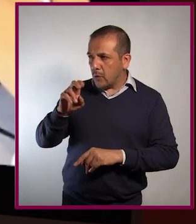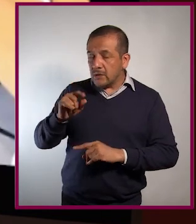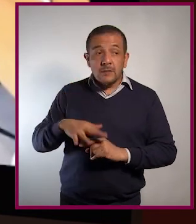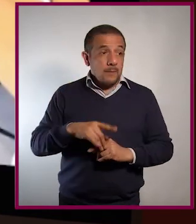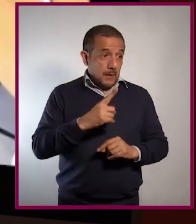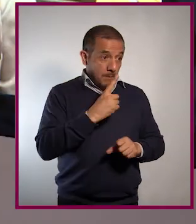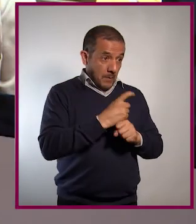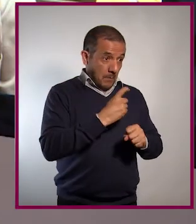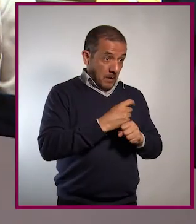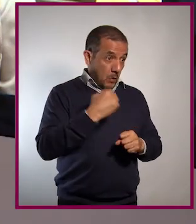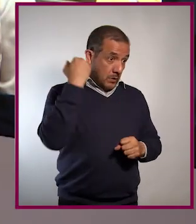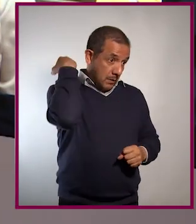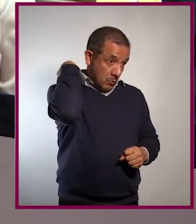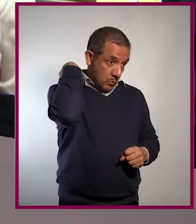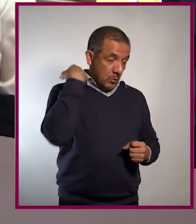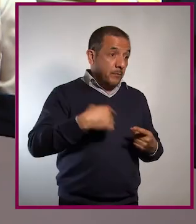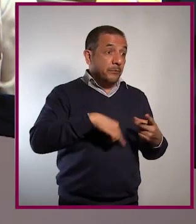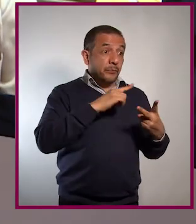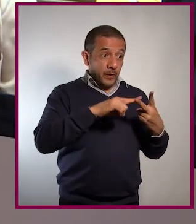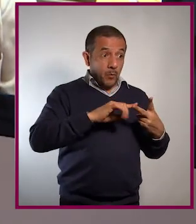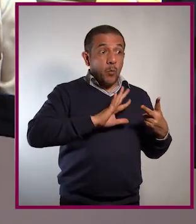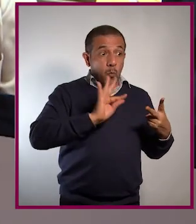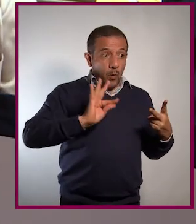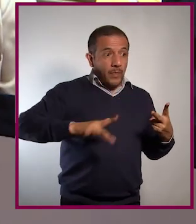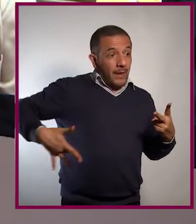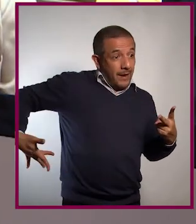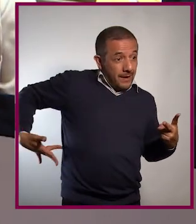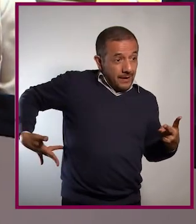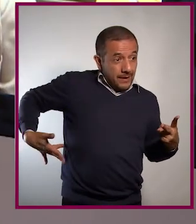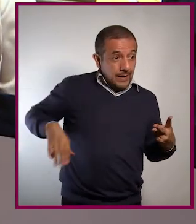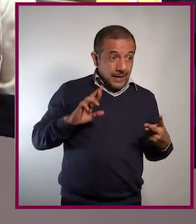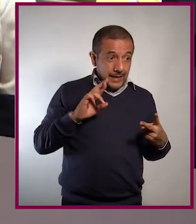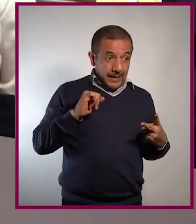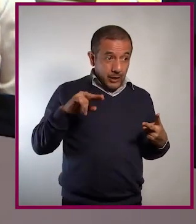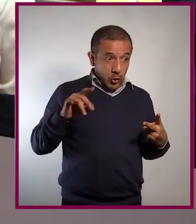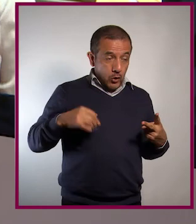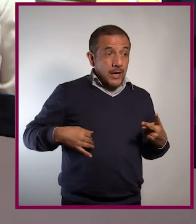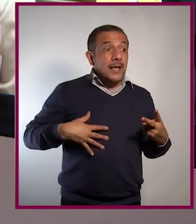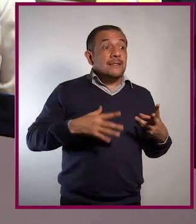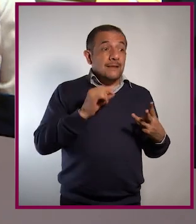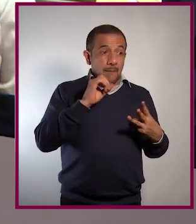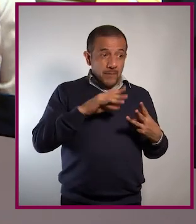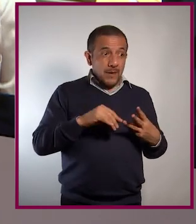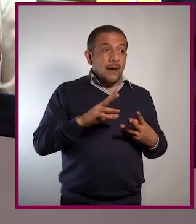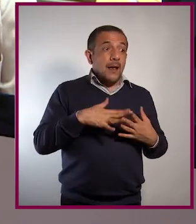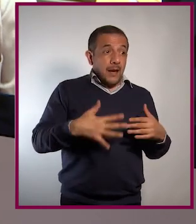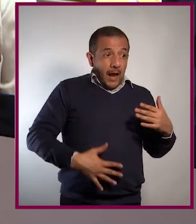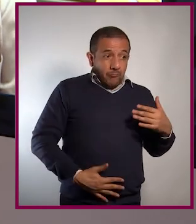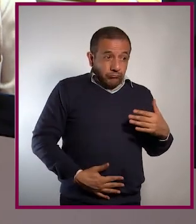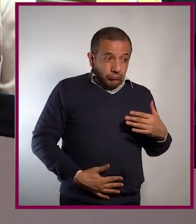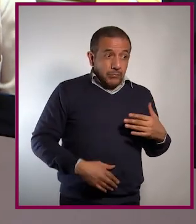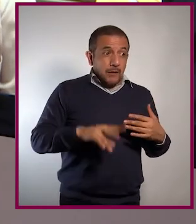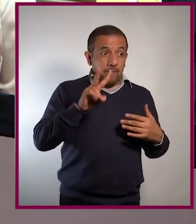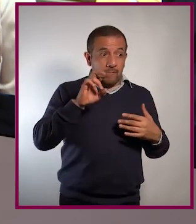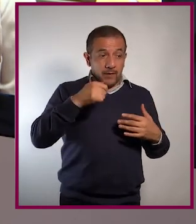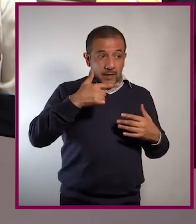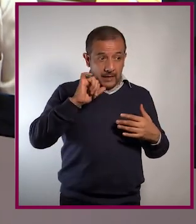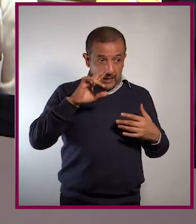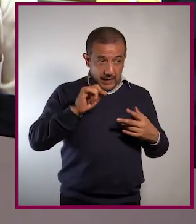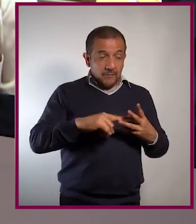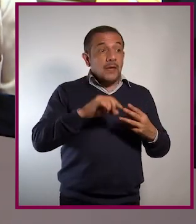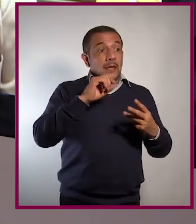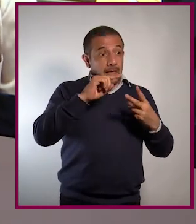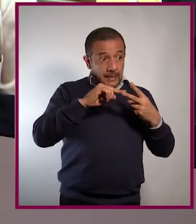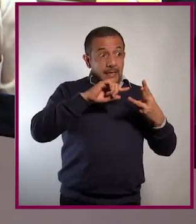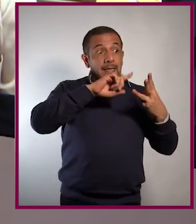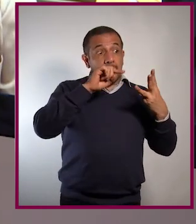del pulmón, los riñones, todas las vías urinarias, incluyendo la vejiga, etcétera. Esa es la segunda.